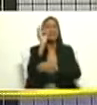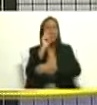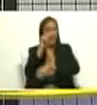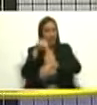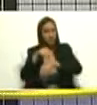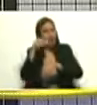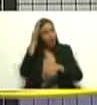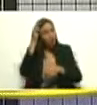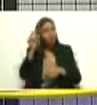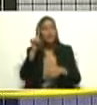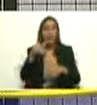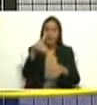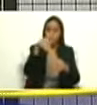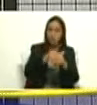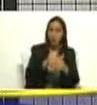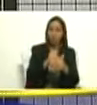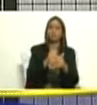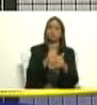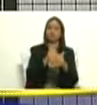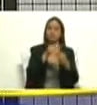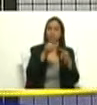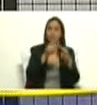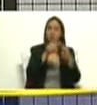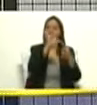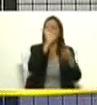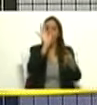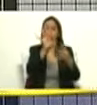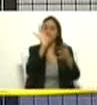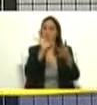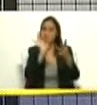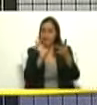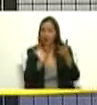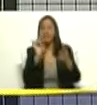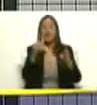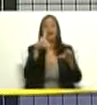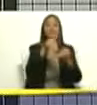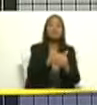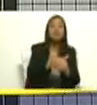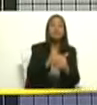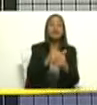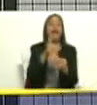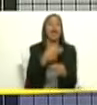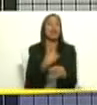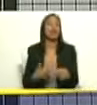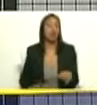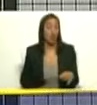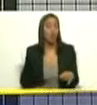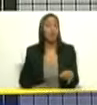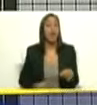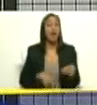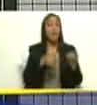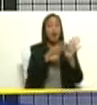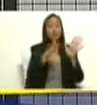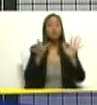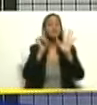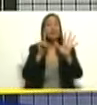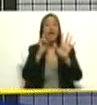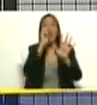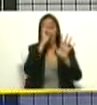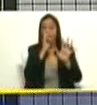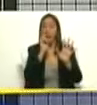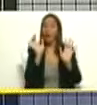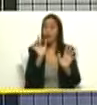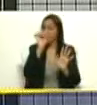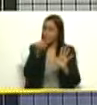unicameral y se elegía la presidencia de la república para el nuevo periodo por 6 años con posibilidad de revocatoria en la